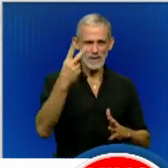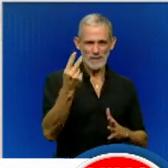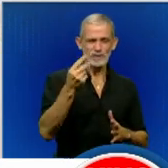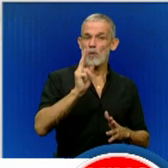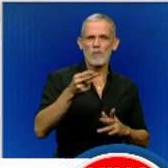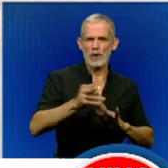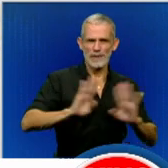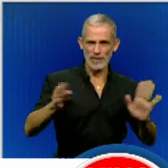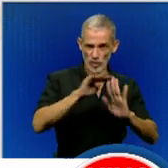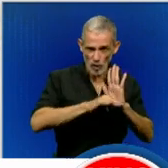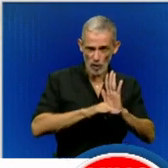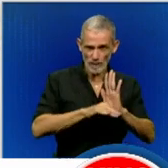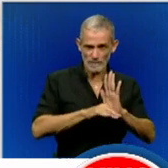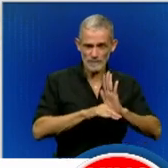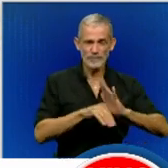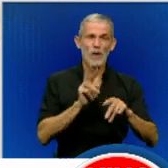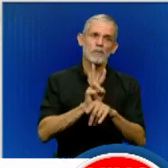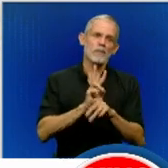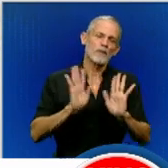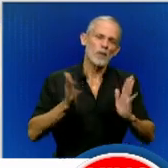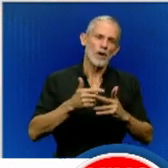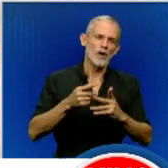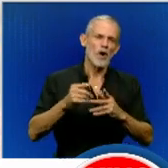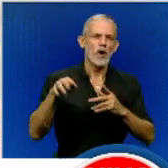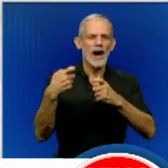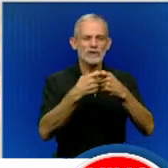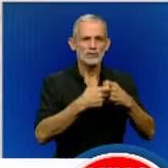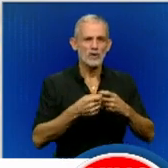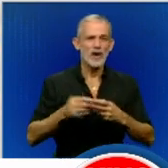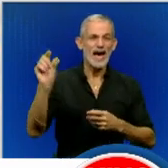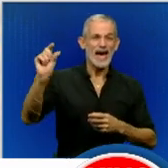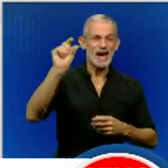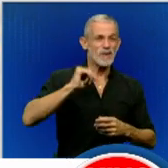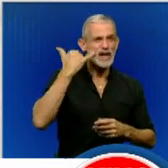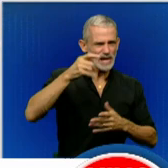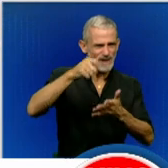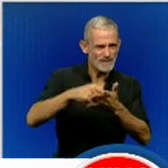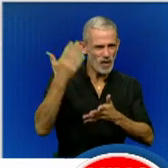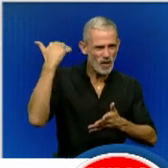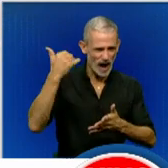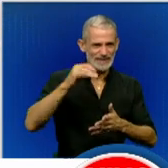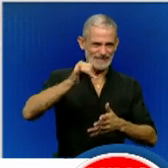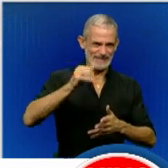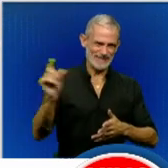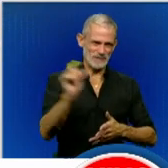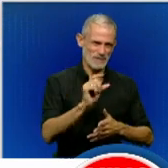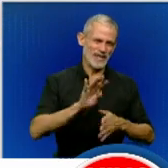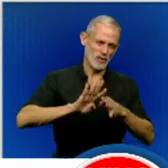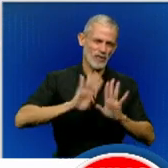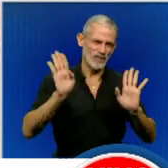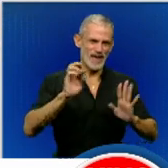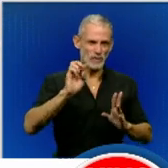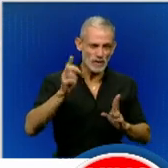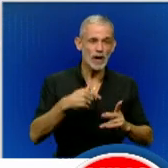municipios este excepto con la organismo multilateral y sedes en nuestro secreto se ha rubricado y creo que esto también creo que hace a la